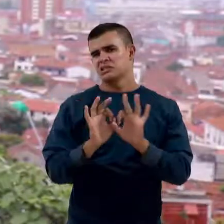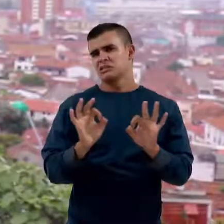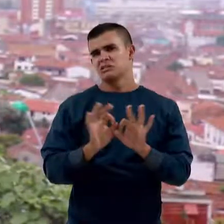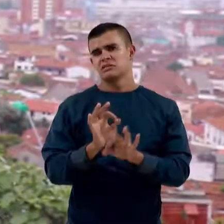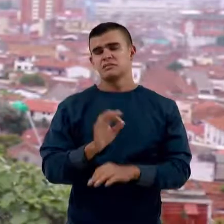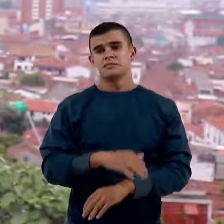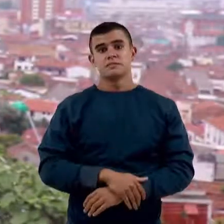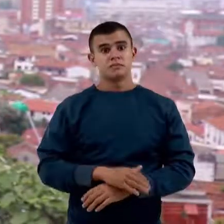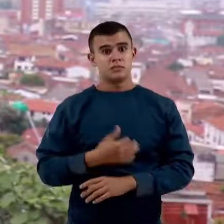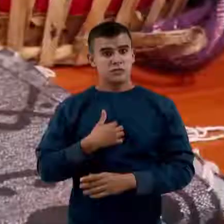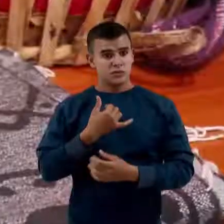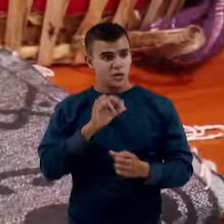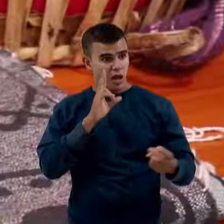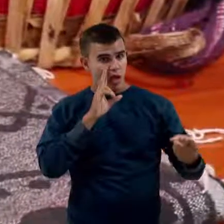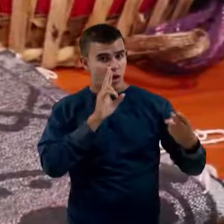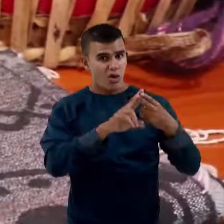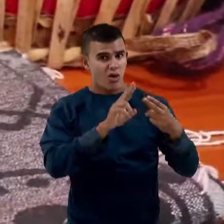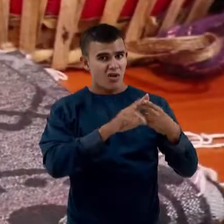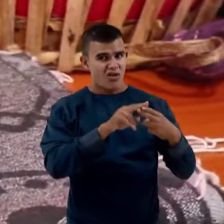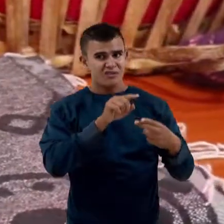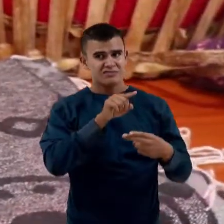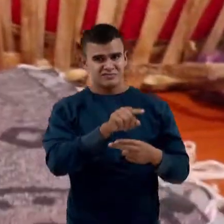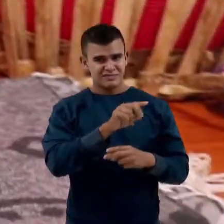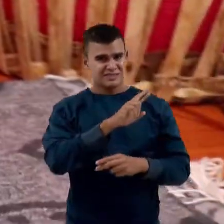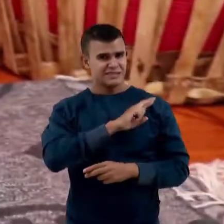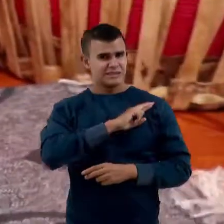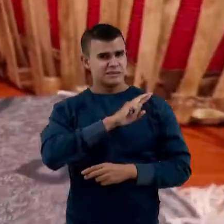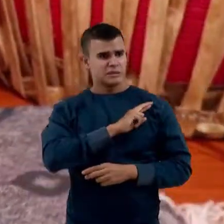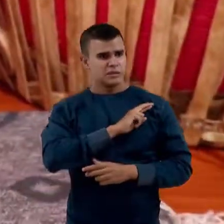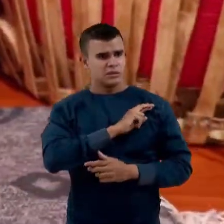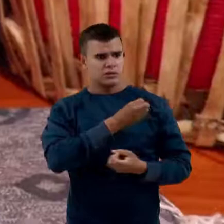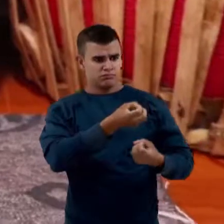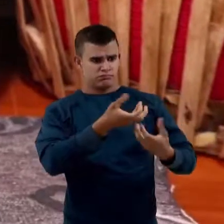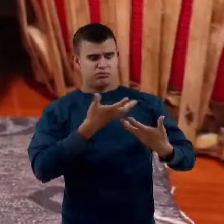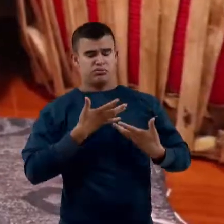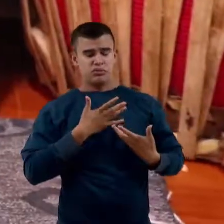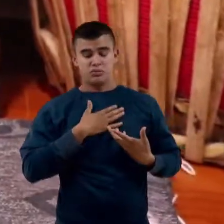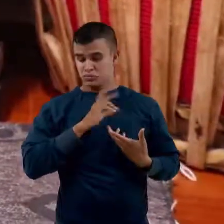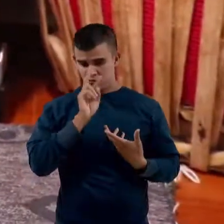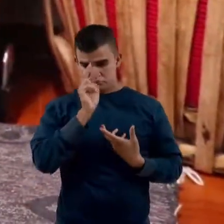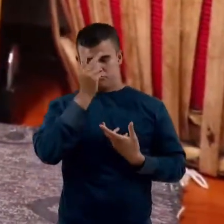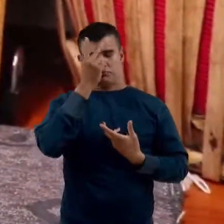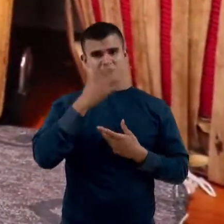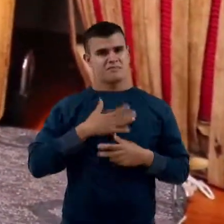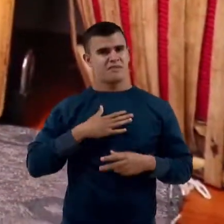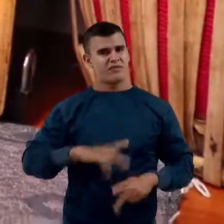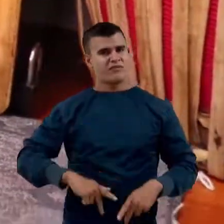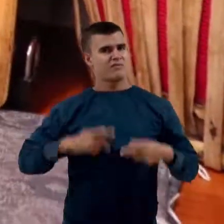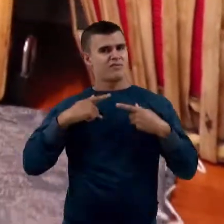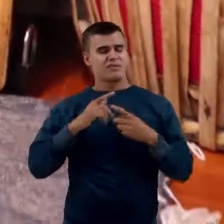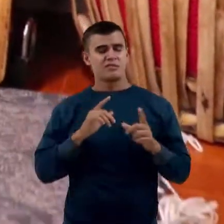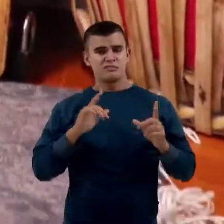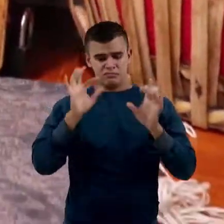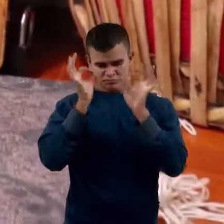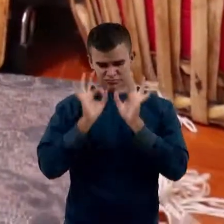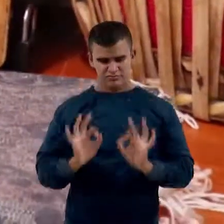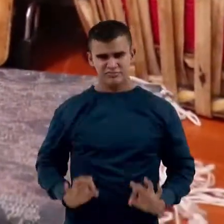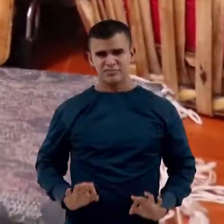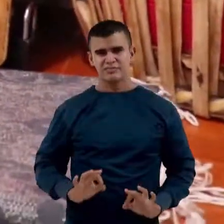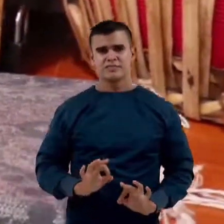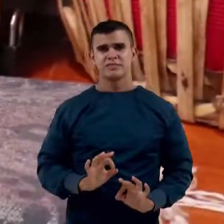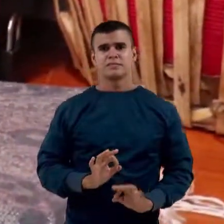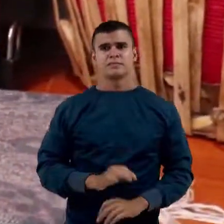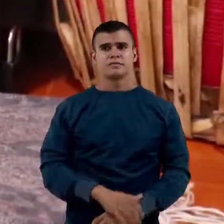muy mochilero, por decirlo así. Pero cuando Conciencia de Krishna empezó a llegar, como que generó mucho orden. Por decirlo así, la parte interna del templo, la